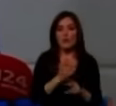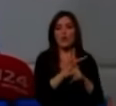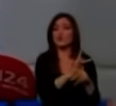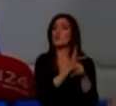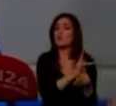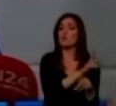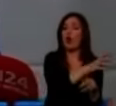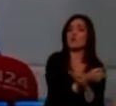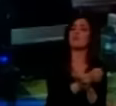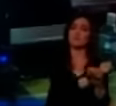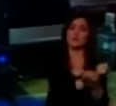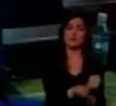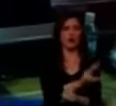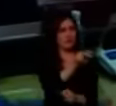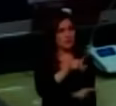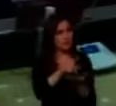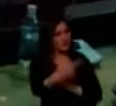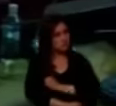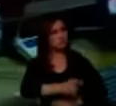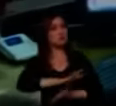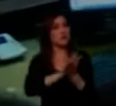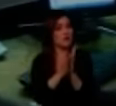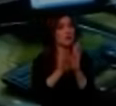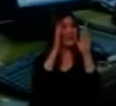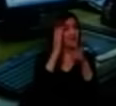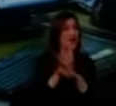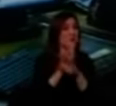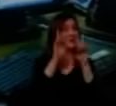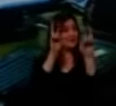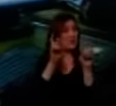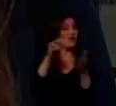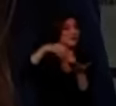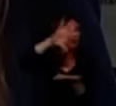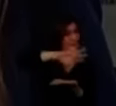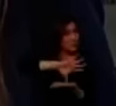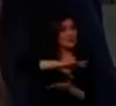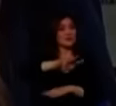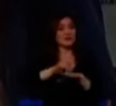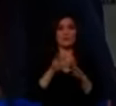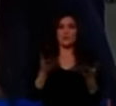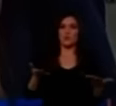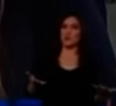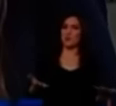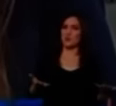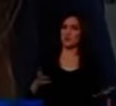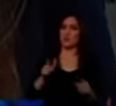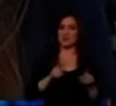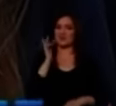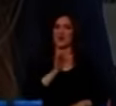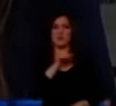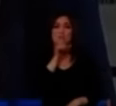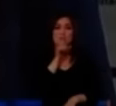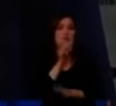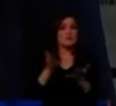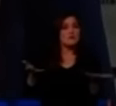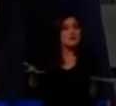protección y la impunidad. Este es un tema que además se habla en la Asamblea Nacional. Levanta sospechas es el silencio, y es que